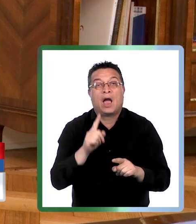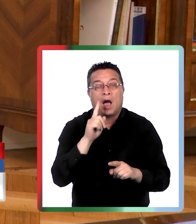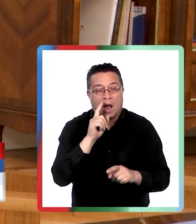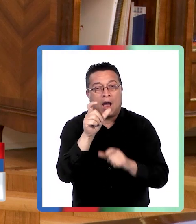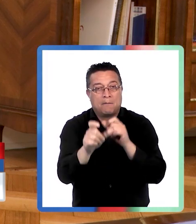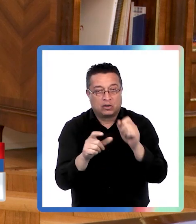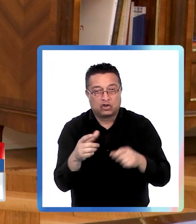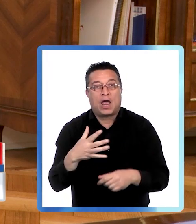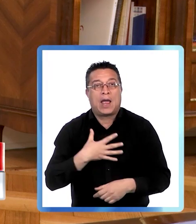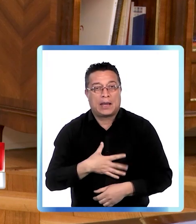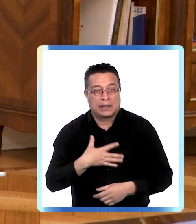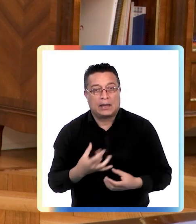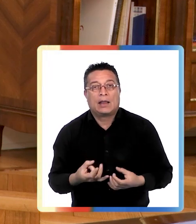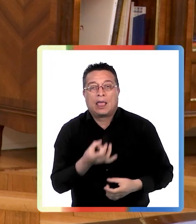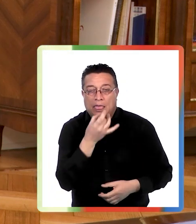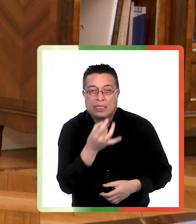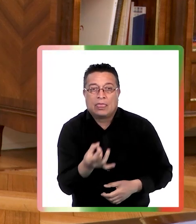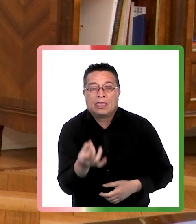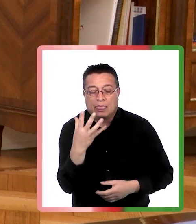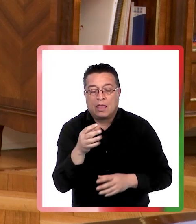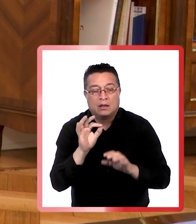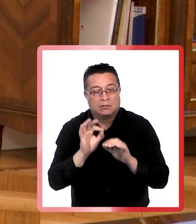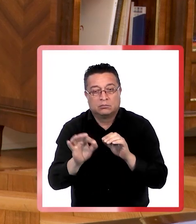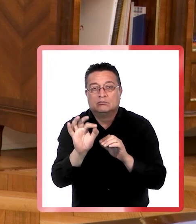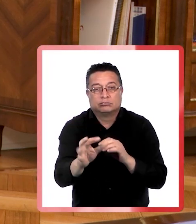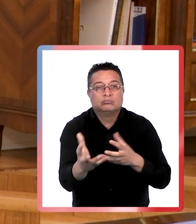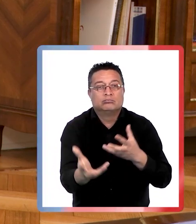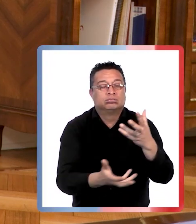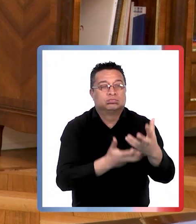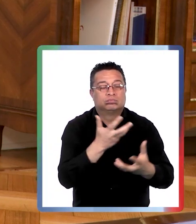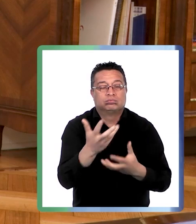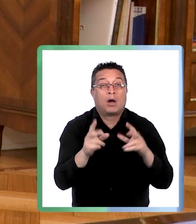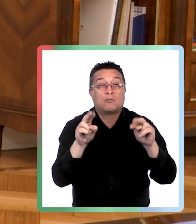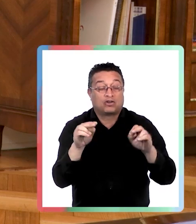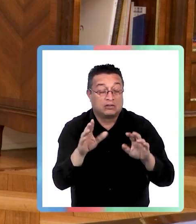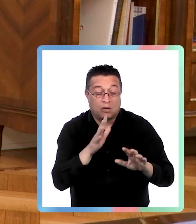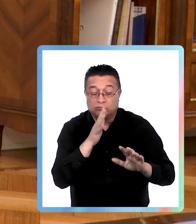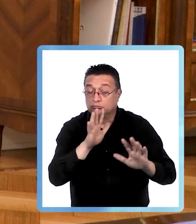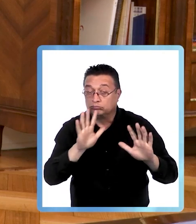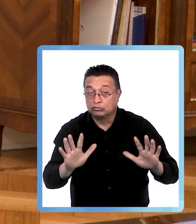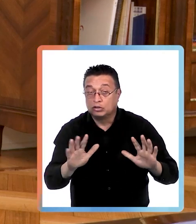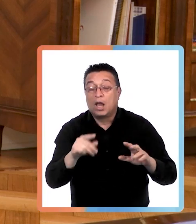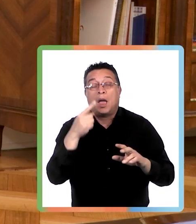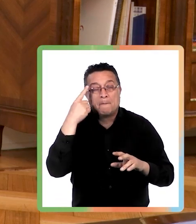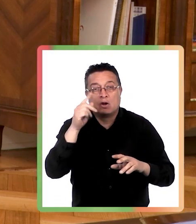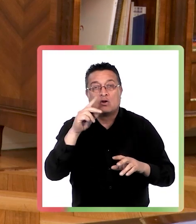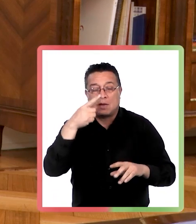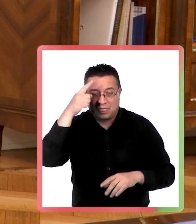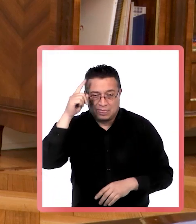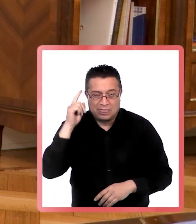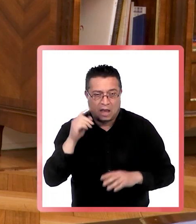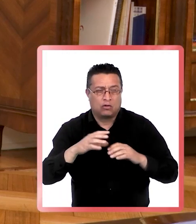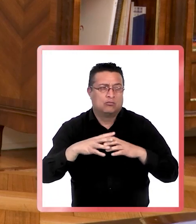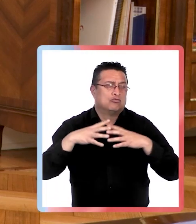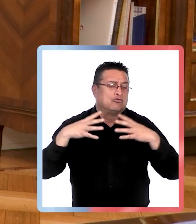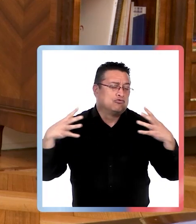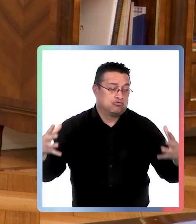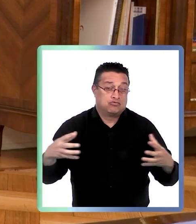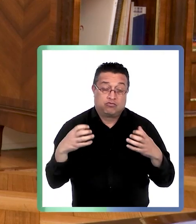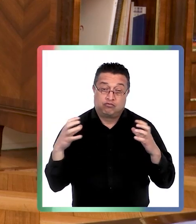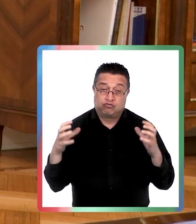sea, hay gente que tiene este afán de generar incendios por las razones que sea, y tenemos que prepararnos para eso, y el nivel de daño que pueden causar